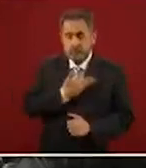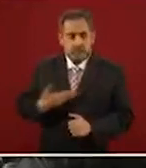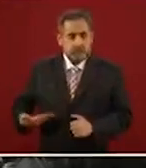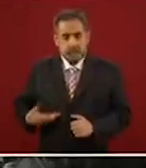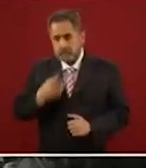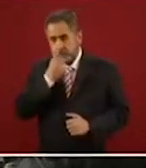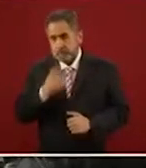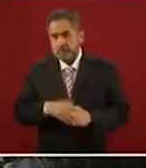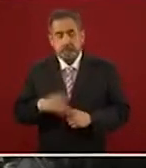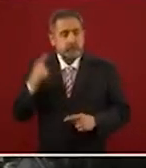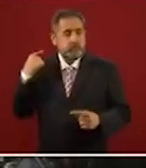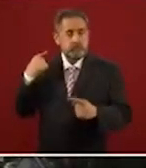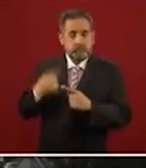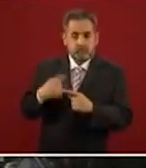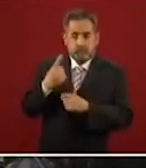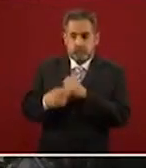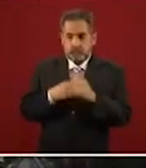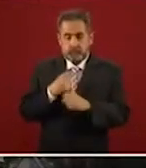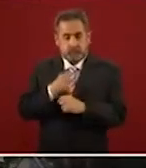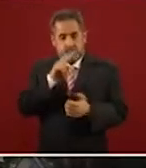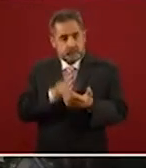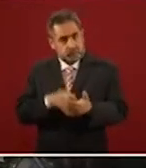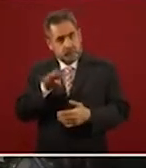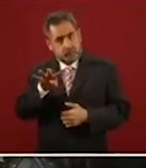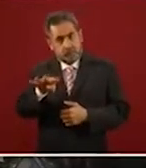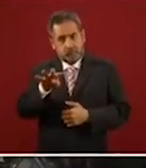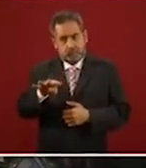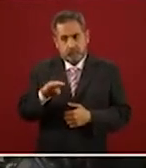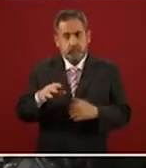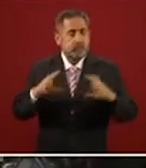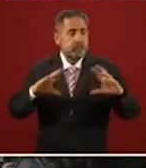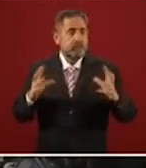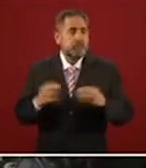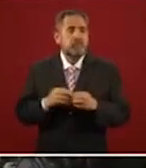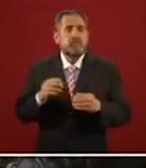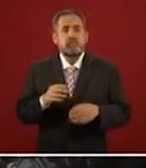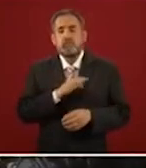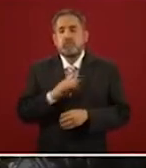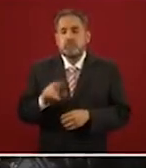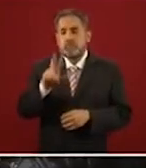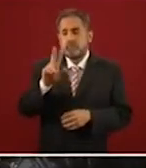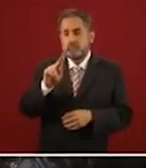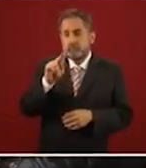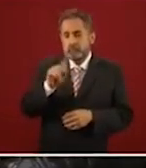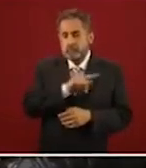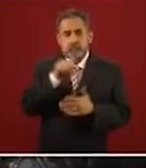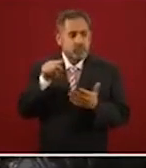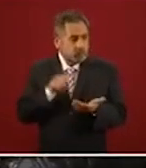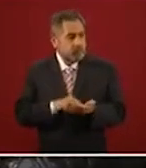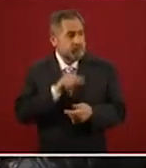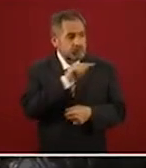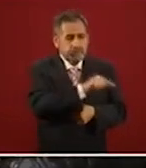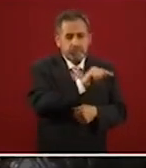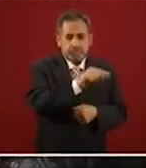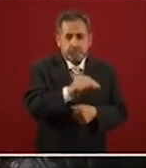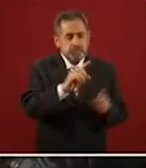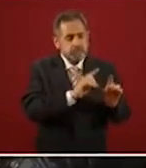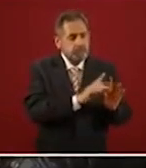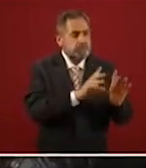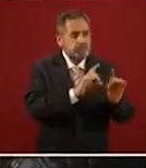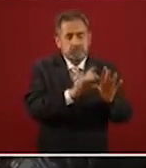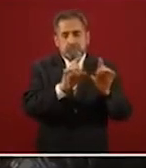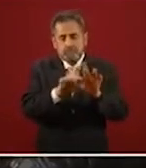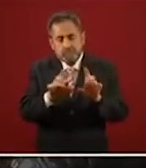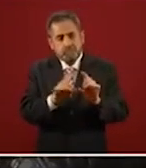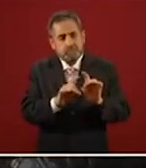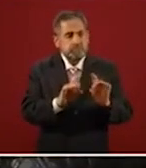a lo largo del año 2019 fueron cerca de 80 eventos los de mayor magnitud o los que